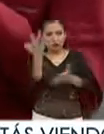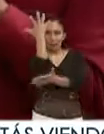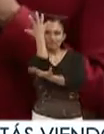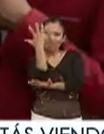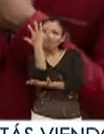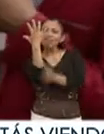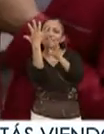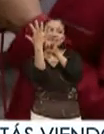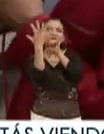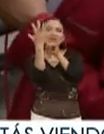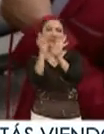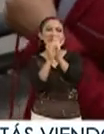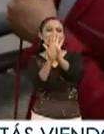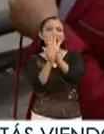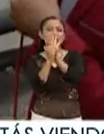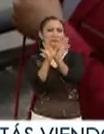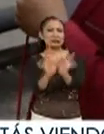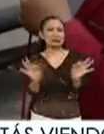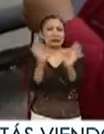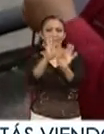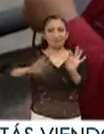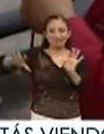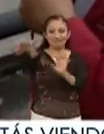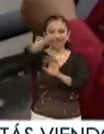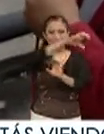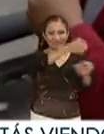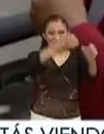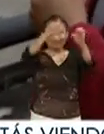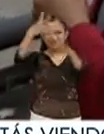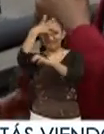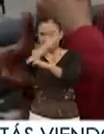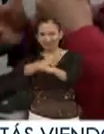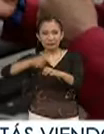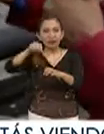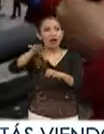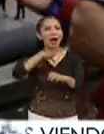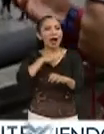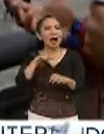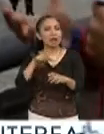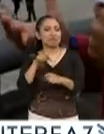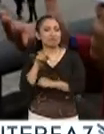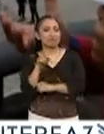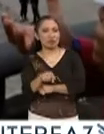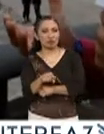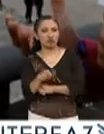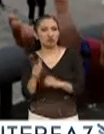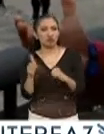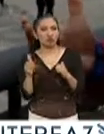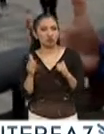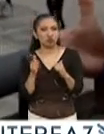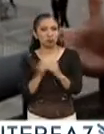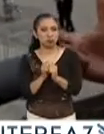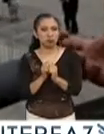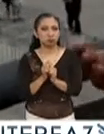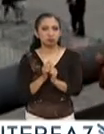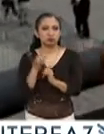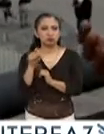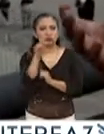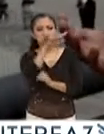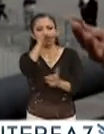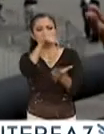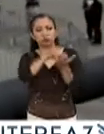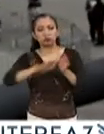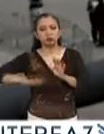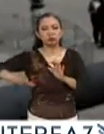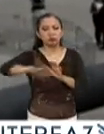el símbolo central de este complejo arquitectónico hermoso, donde juega precisamente con esta